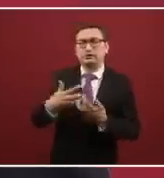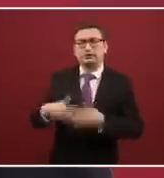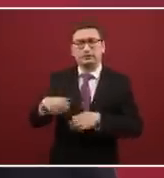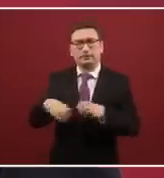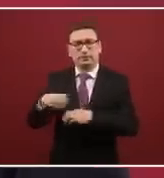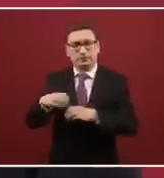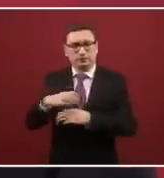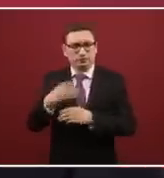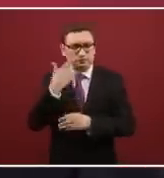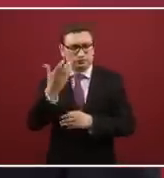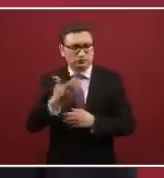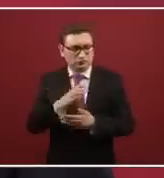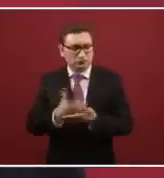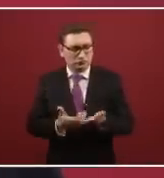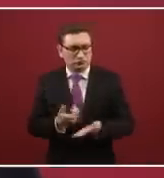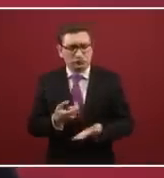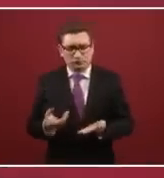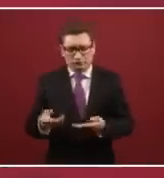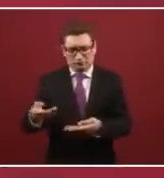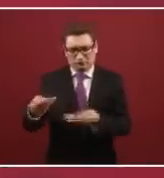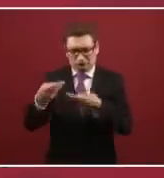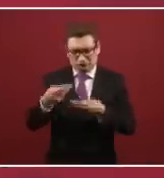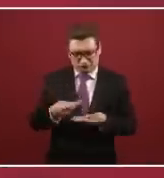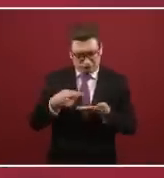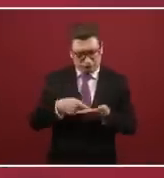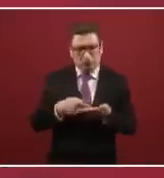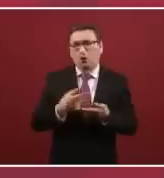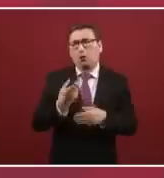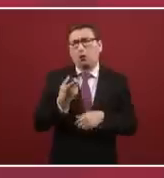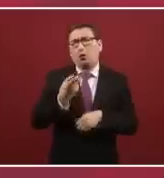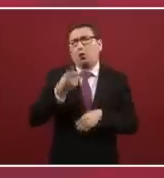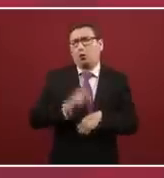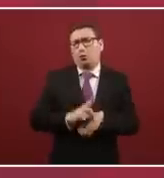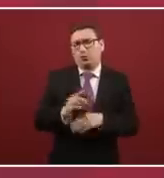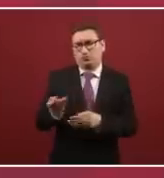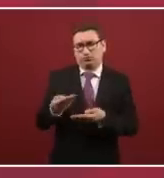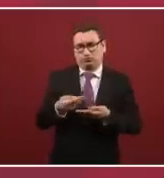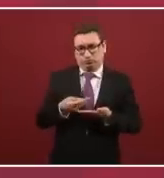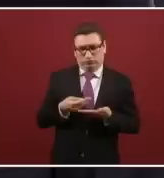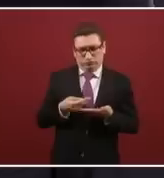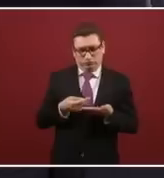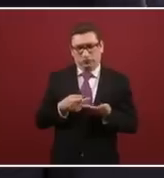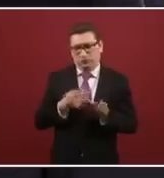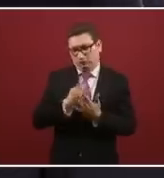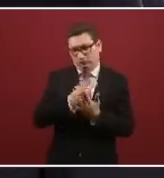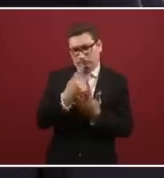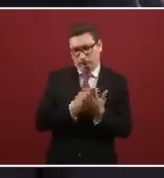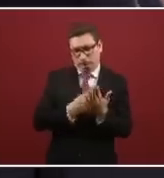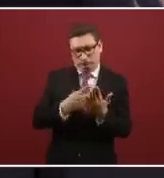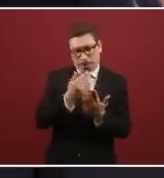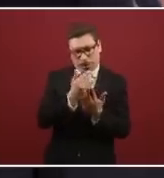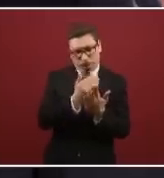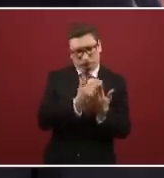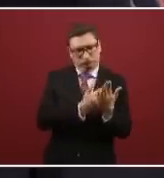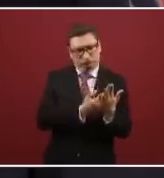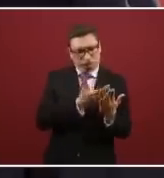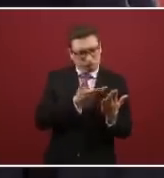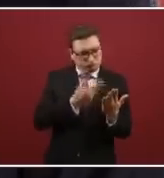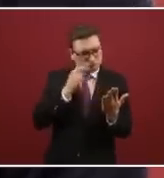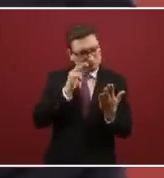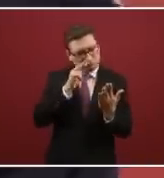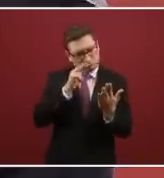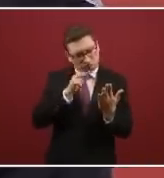Me lo presentaron un día, el programa, y me